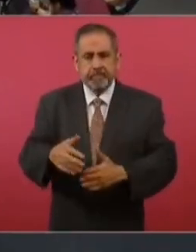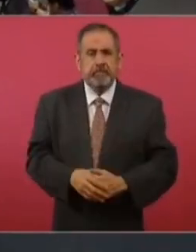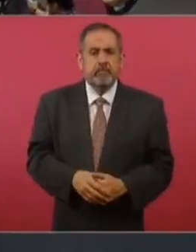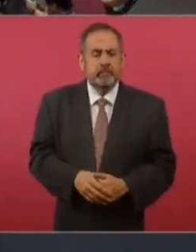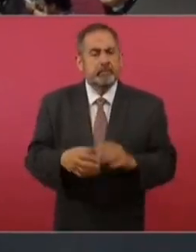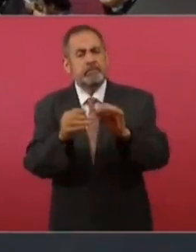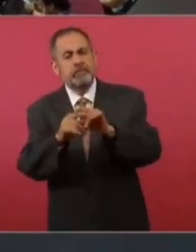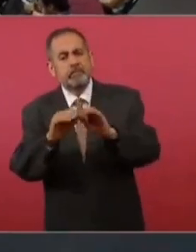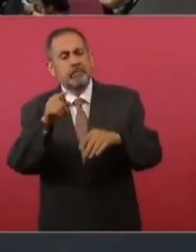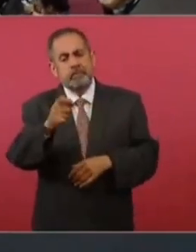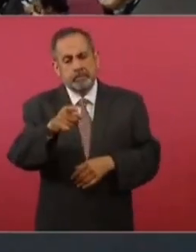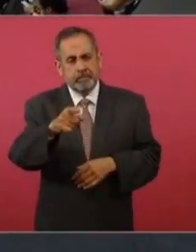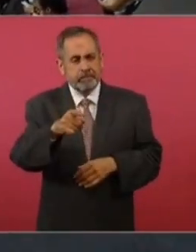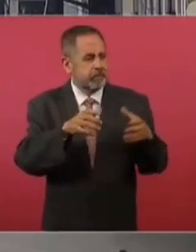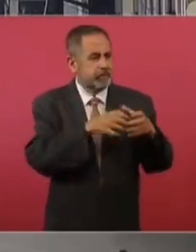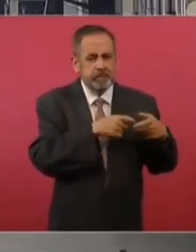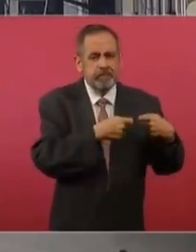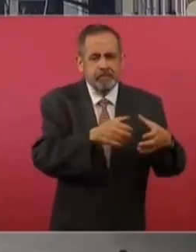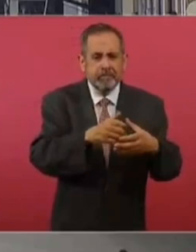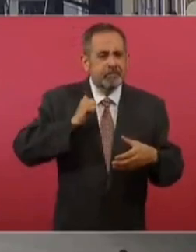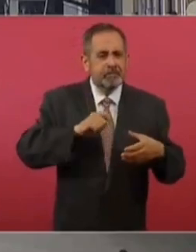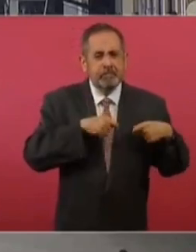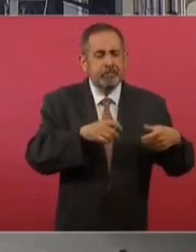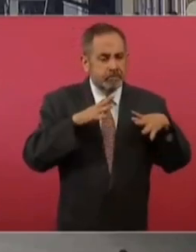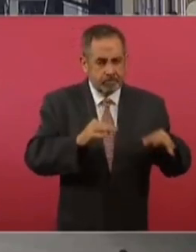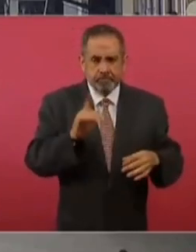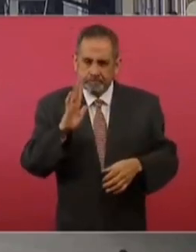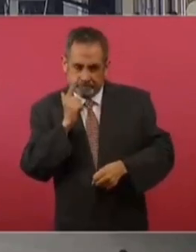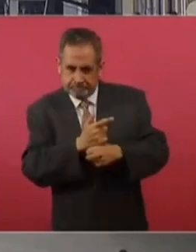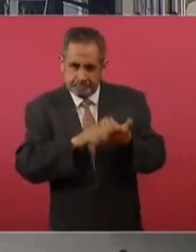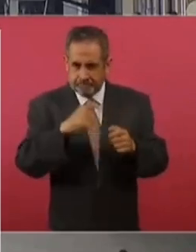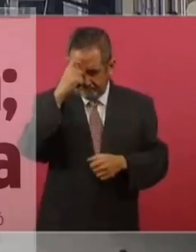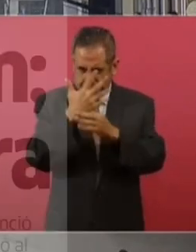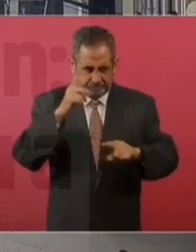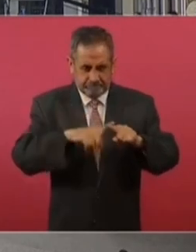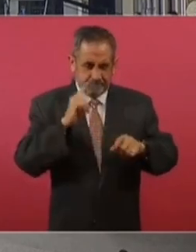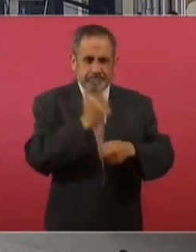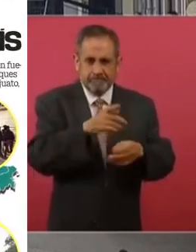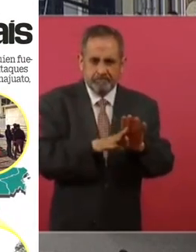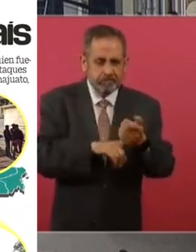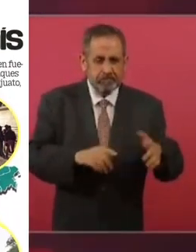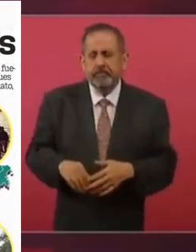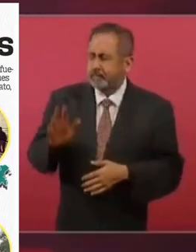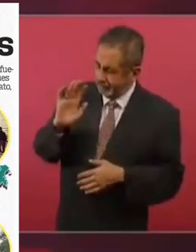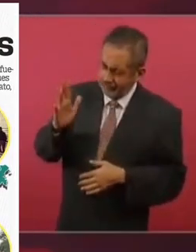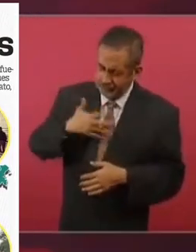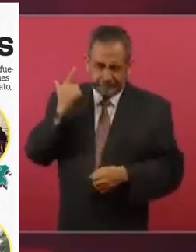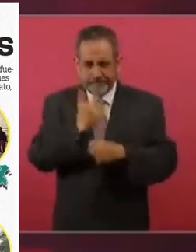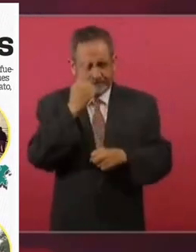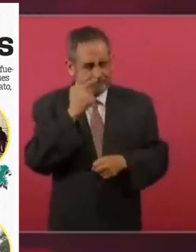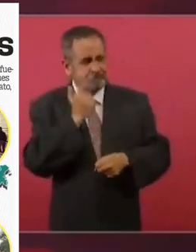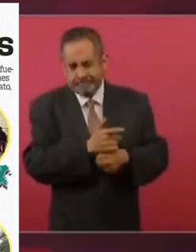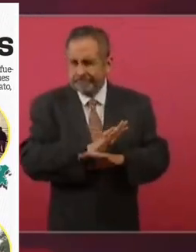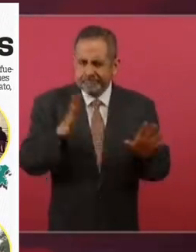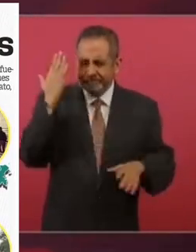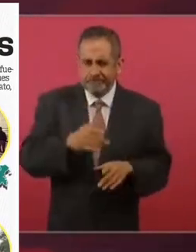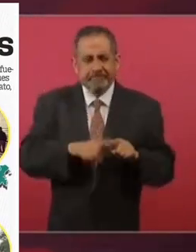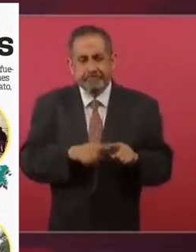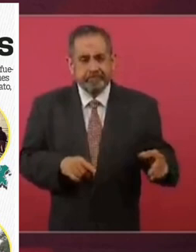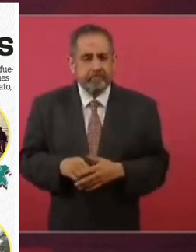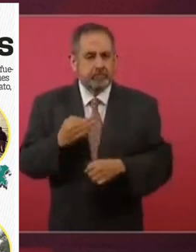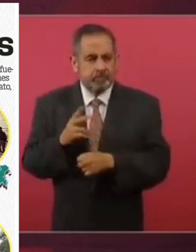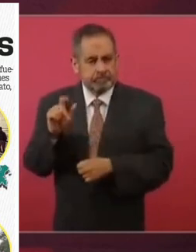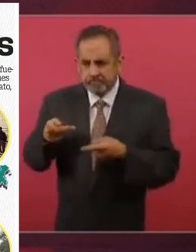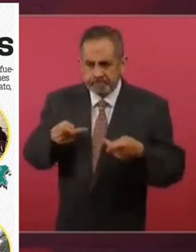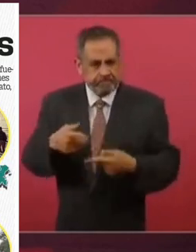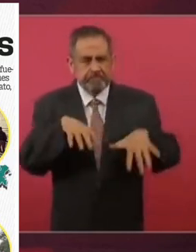esto. Vamos para aclarar, cuando menciona que son reductos de estos grupos que se crearon durante la anterior, quiere decir que ya identificaron a los autores intelectuales materiales. Sí, se tienen identificados y hay